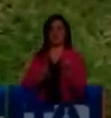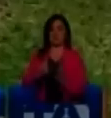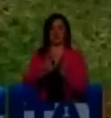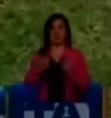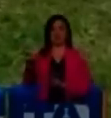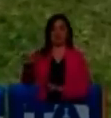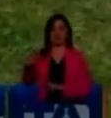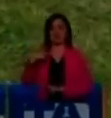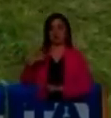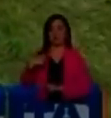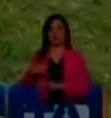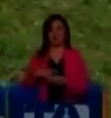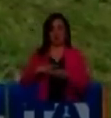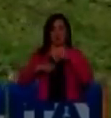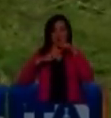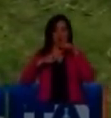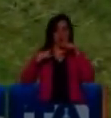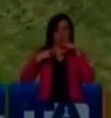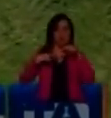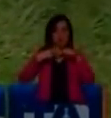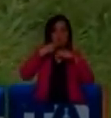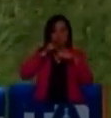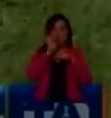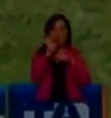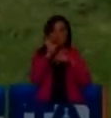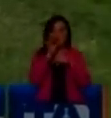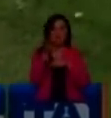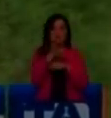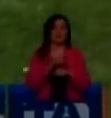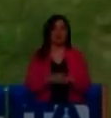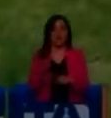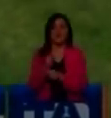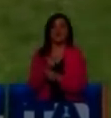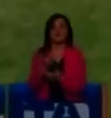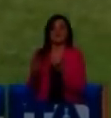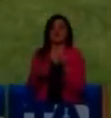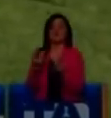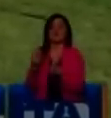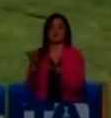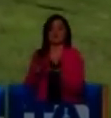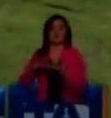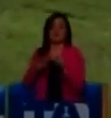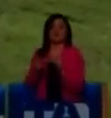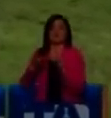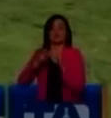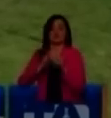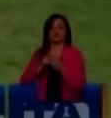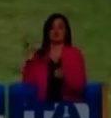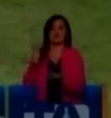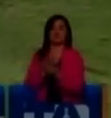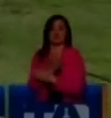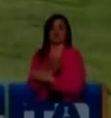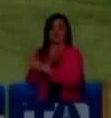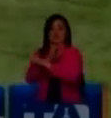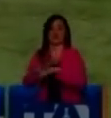pipa artesanal, esta manzana que utilizan para consumir droga. ¿Qué piensan hacer? ¿Qué nuevas acciones van a realizar para evitar que